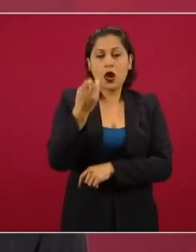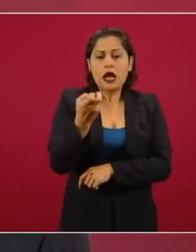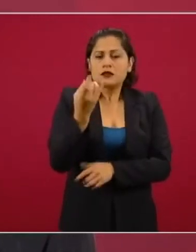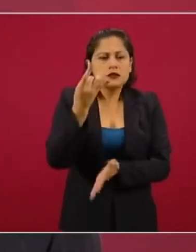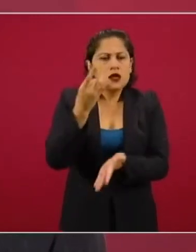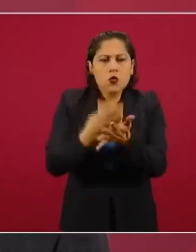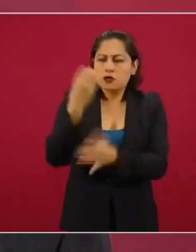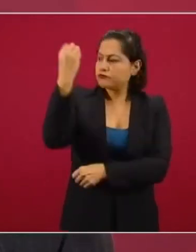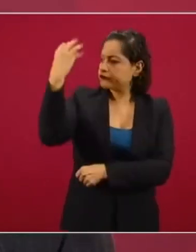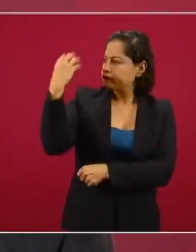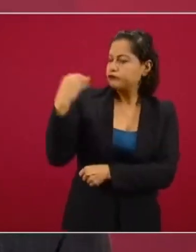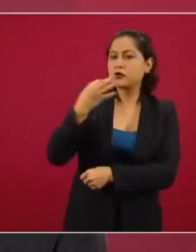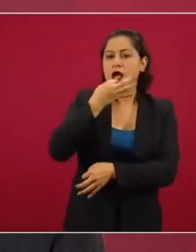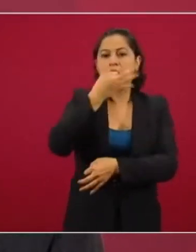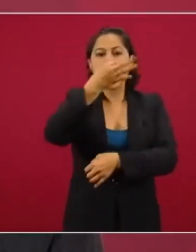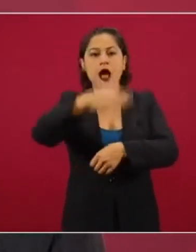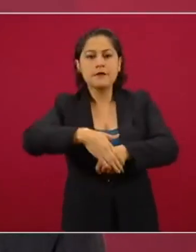intensidad epidémica. La siguiente.